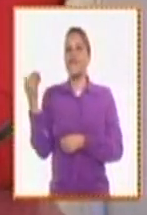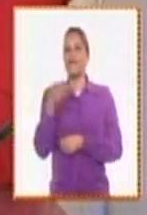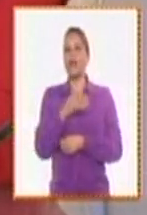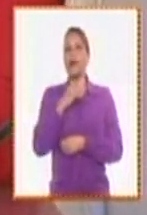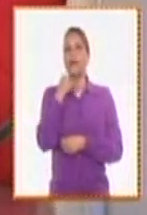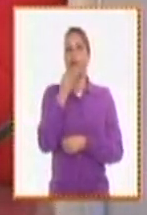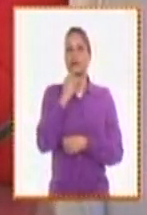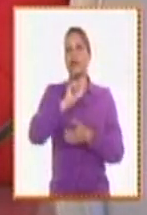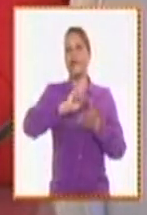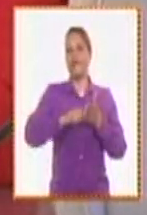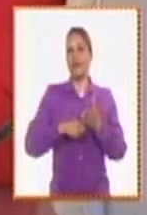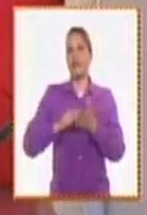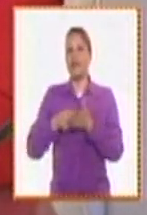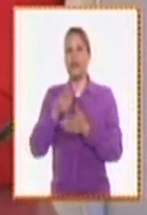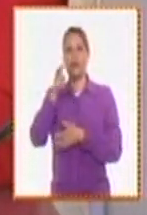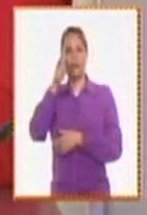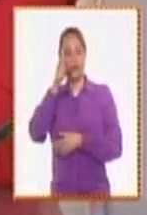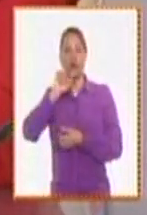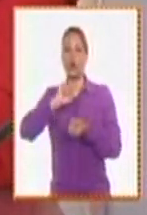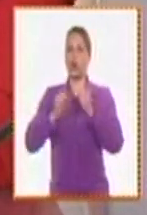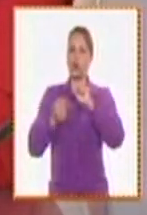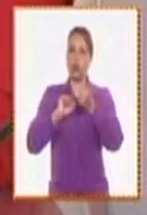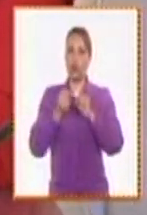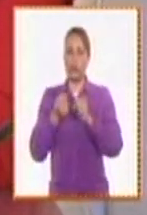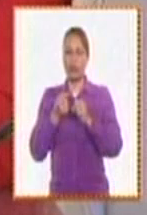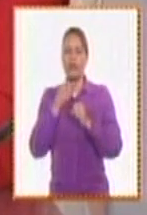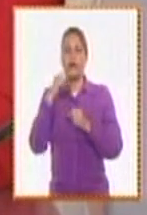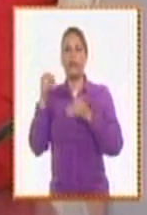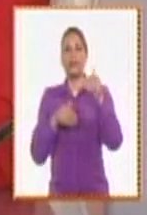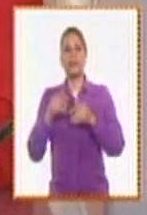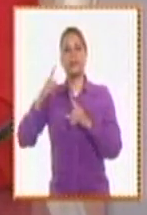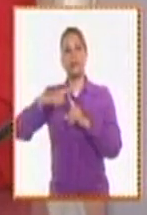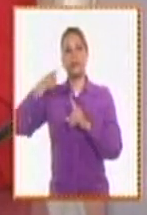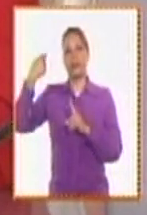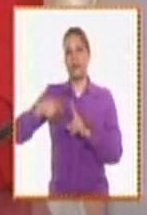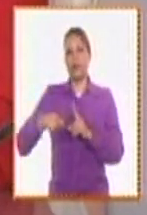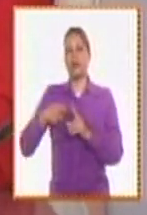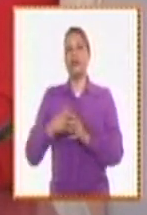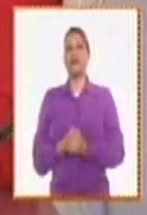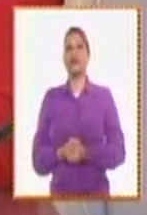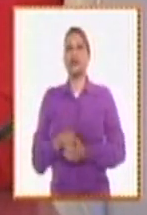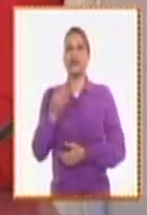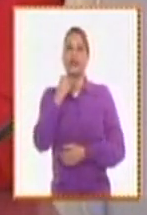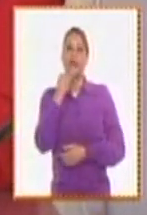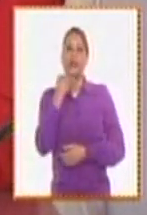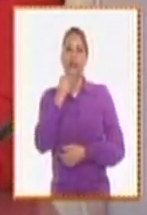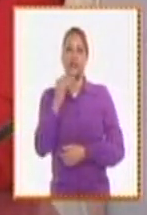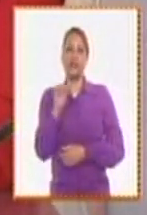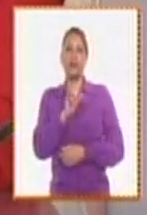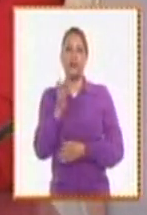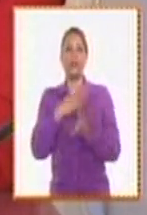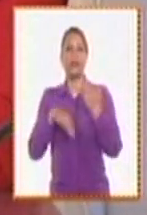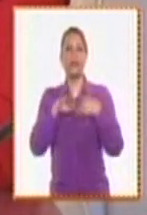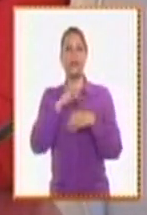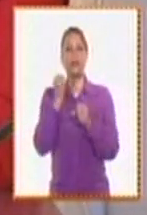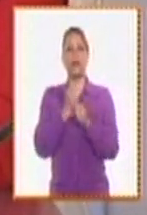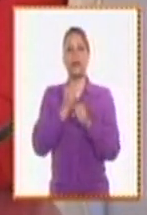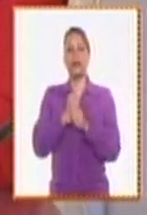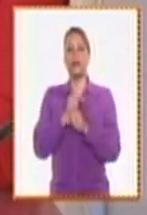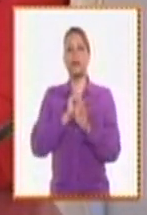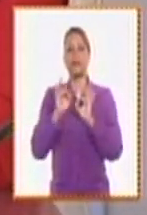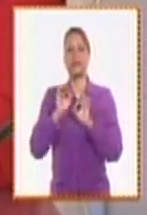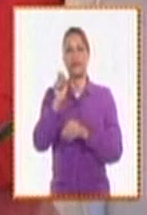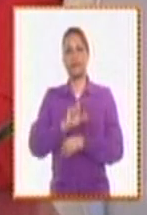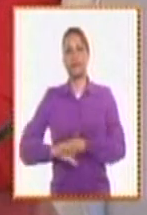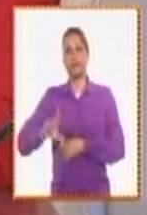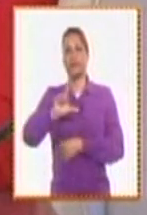en el que participa, además del tribunal, también la Policía Nacional Revolucionaria, el Ministerio de Trabajo y Seguridad Social,